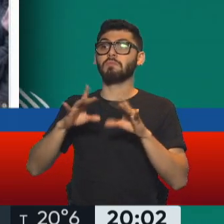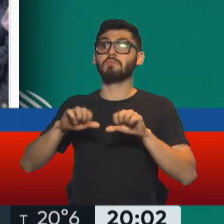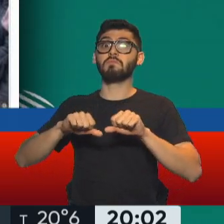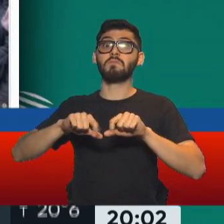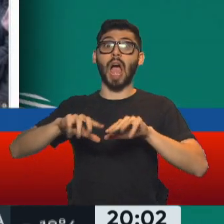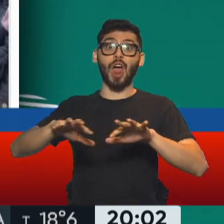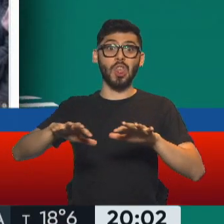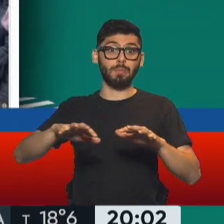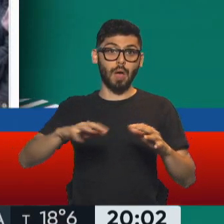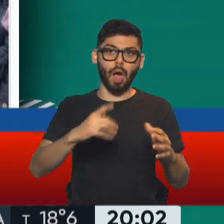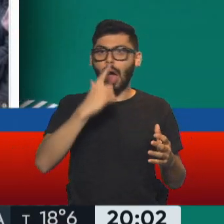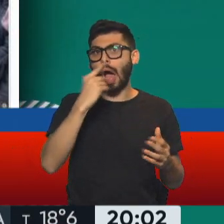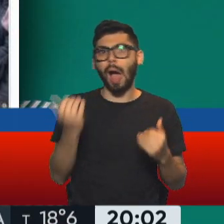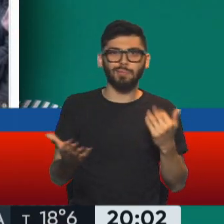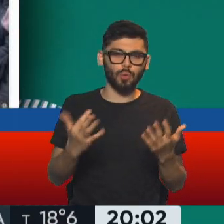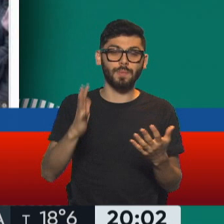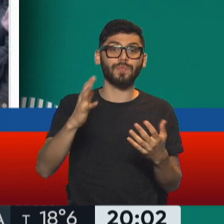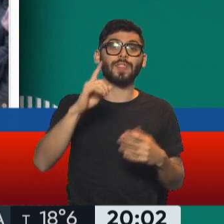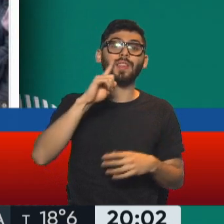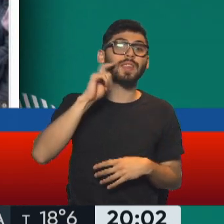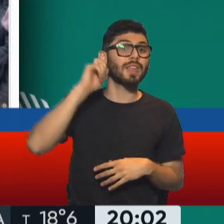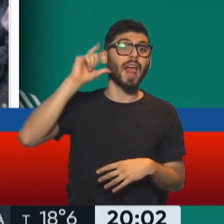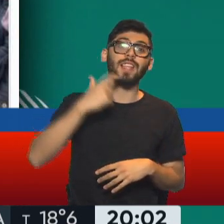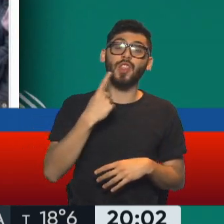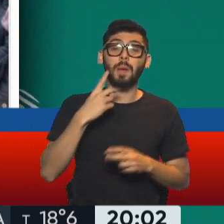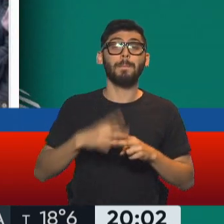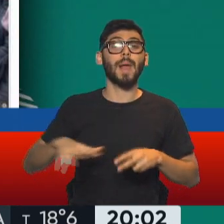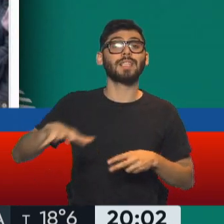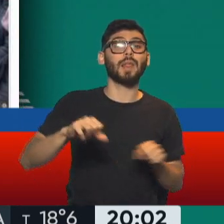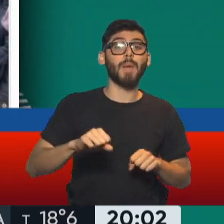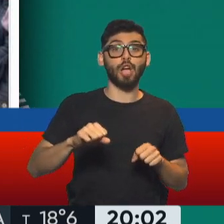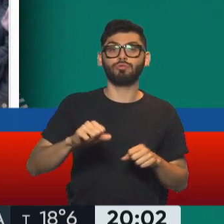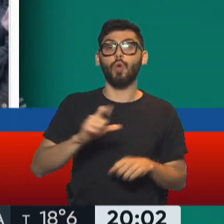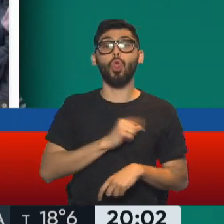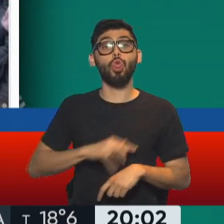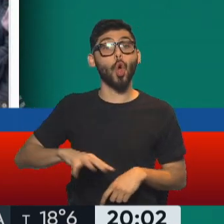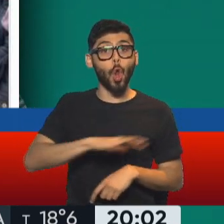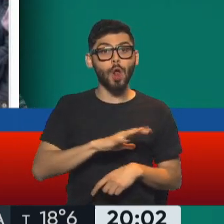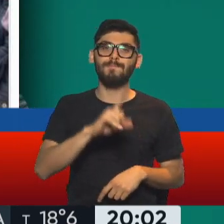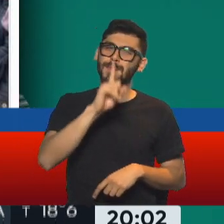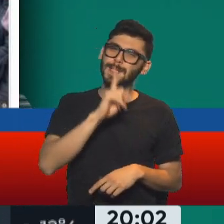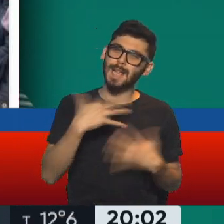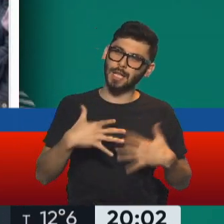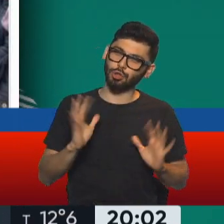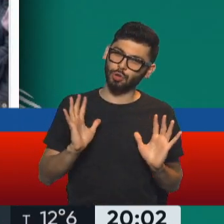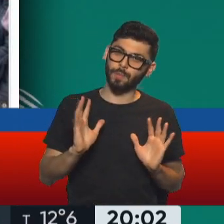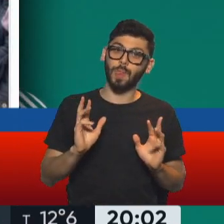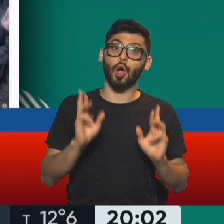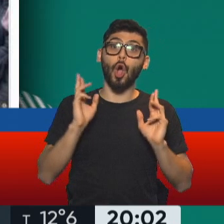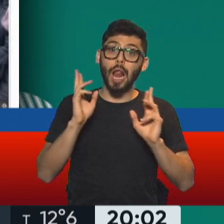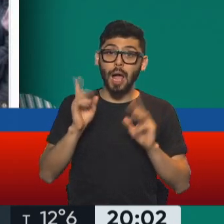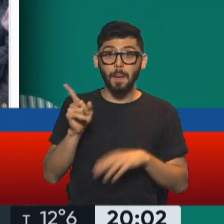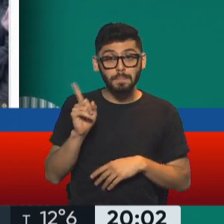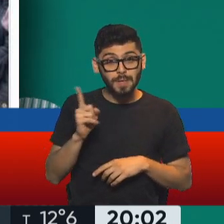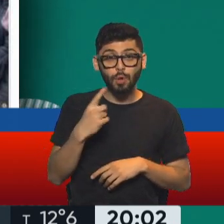¿no? En Plaza de Mayo dice Fernando Iglesias, mucho dolor y mucho silencio. Ojalá que, como dijo él mismo alguna vez,